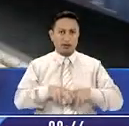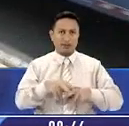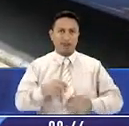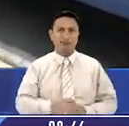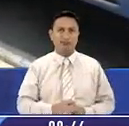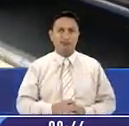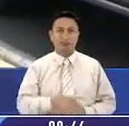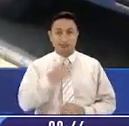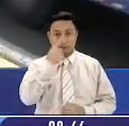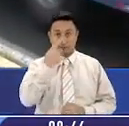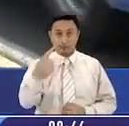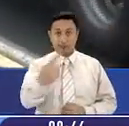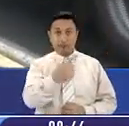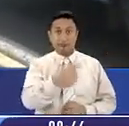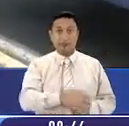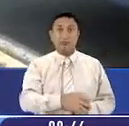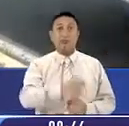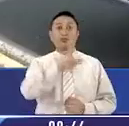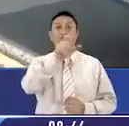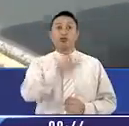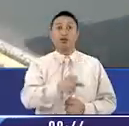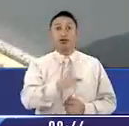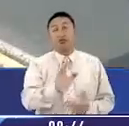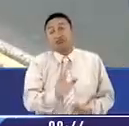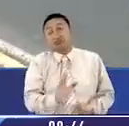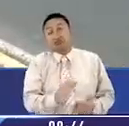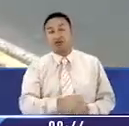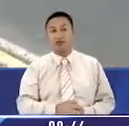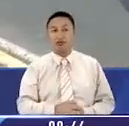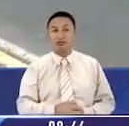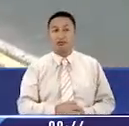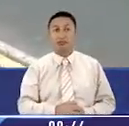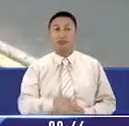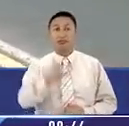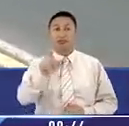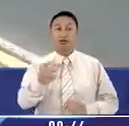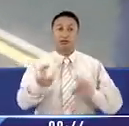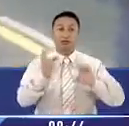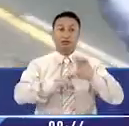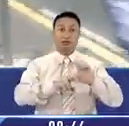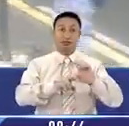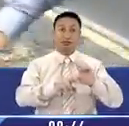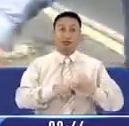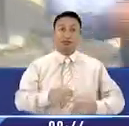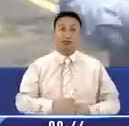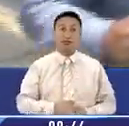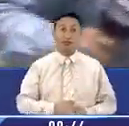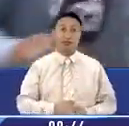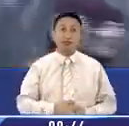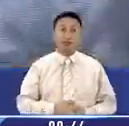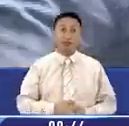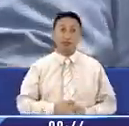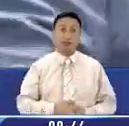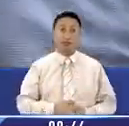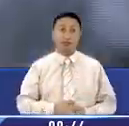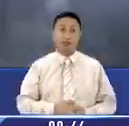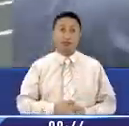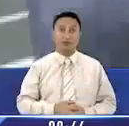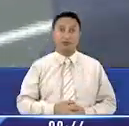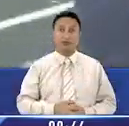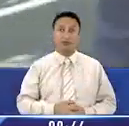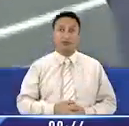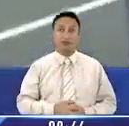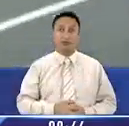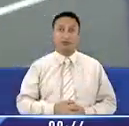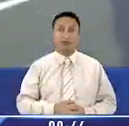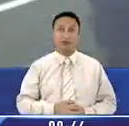está una persona que al parecer está cogiendo el bus y son los que parece que dañan las paradas. Venga, venga conmigo. Vamos por acá. Hola, muy